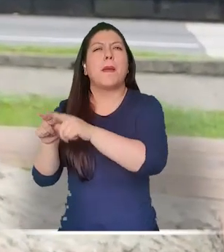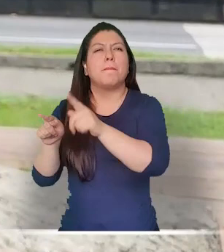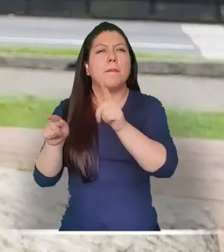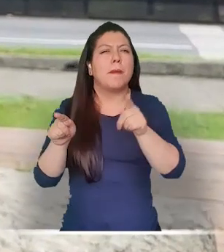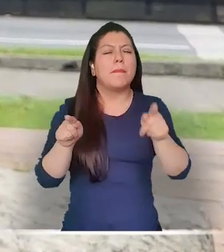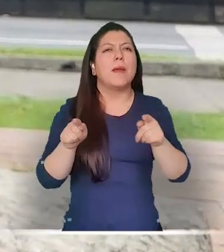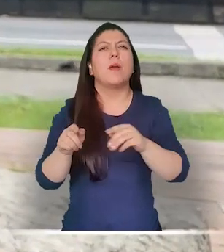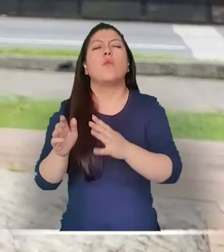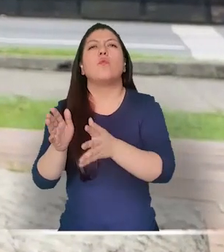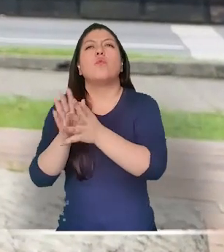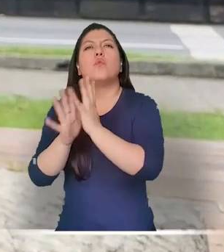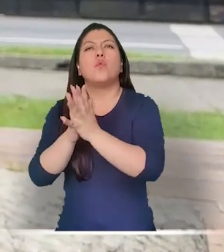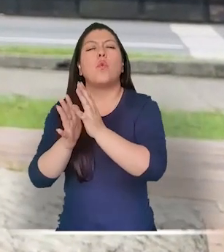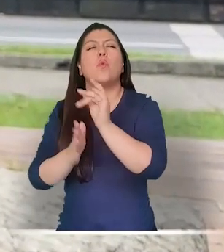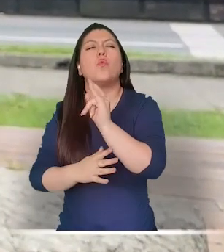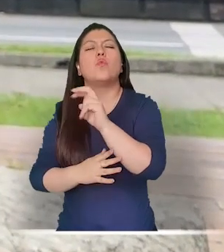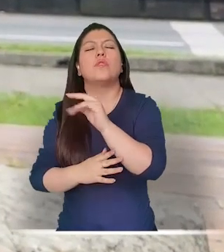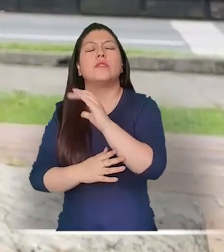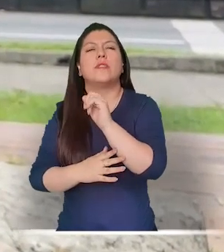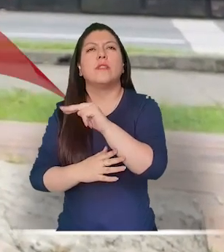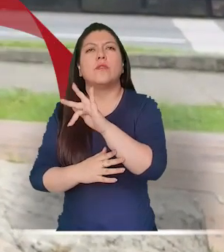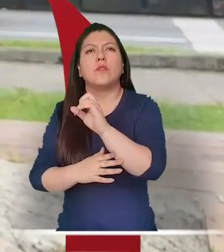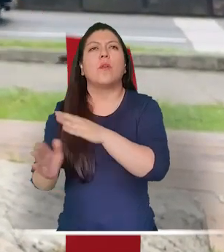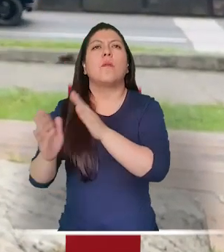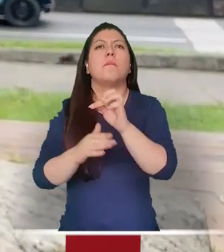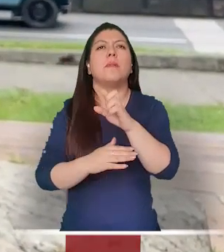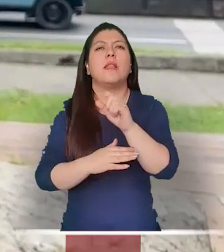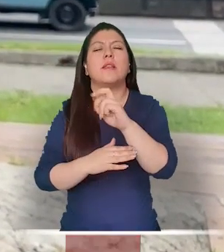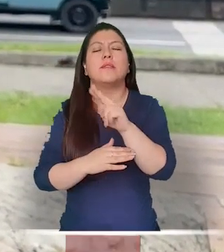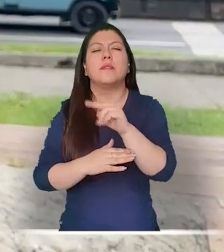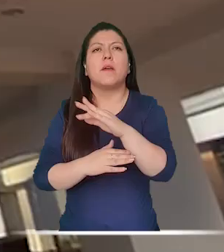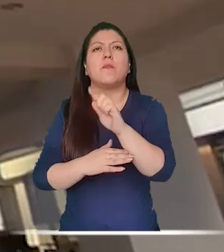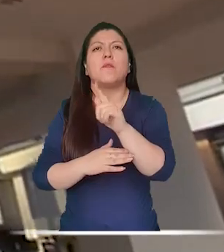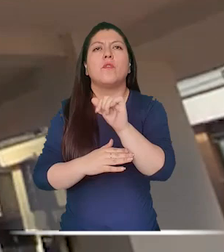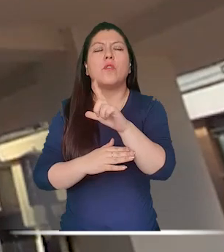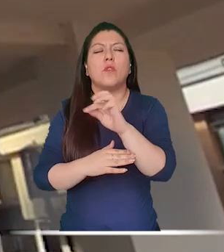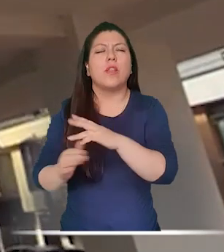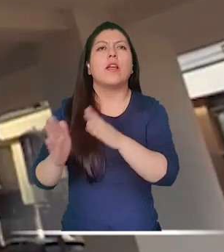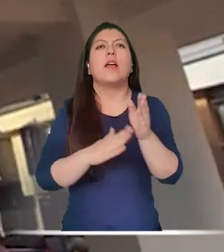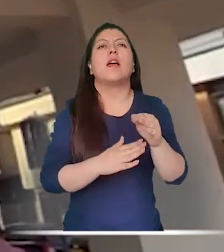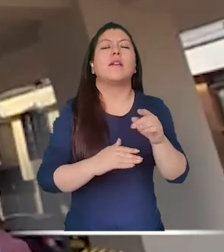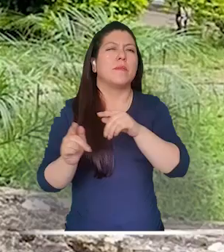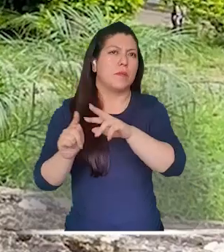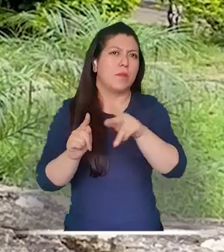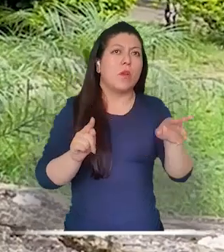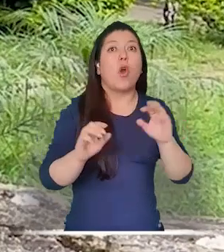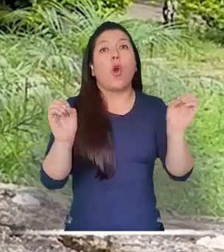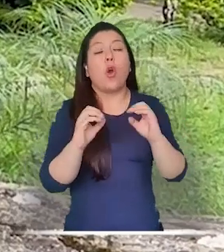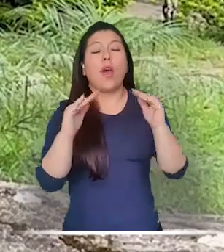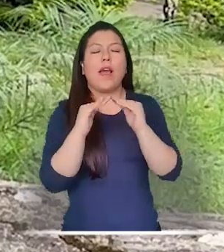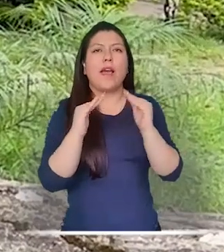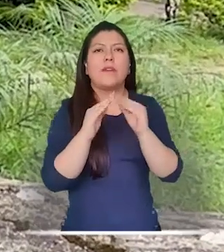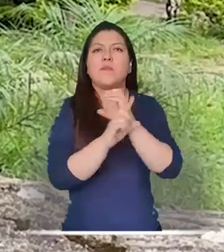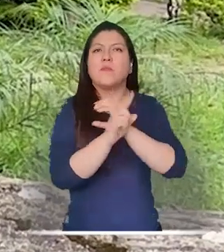Quindío, Unicentro y Plaza Flora, además del Mall Paraíso y Armenia Plaza. En Calarcá también podrás hacerlo en la Casa